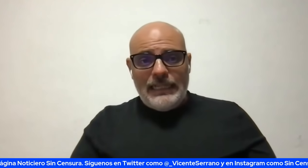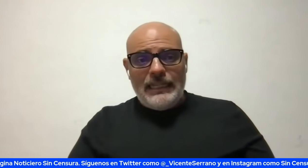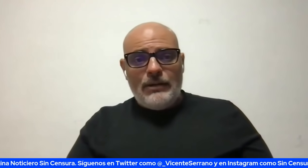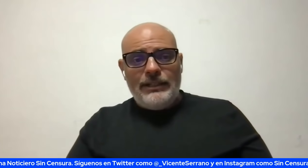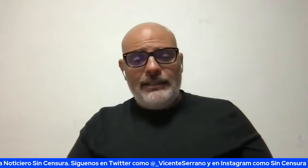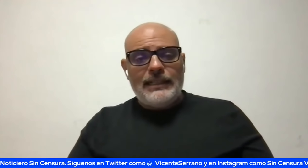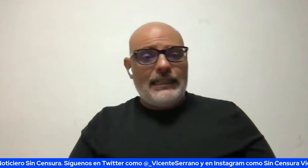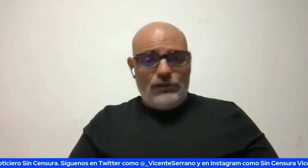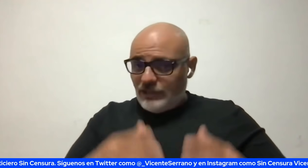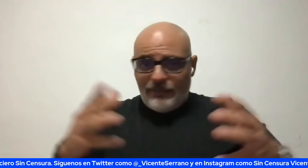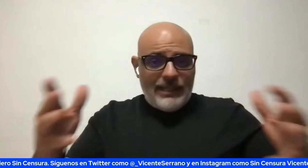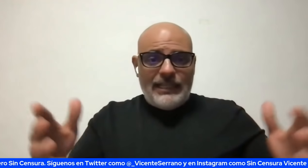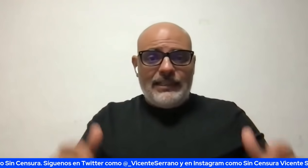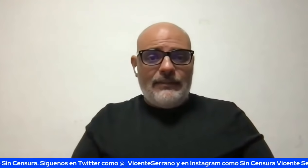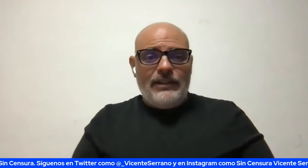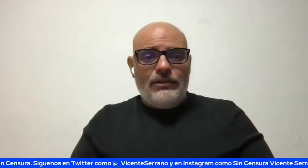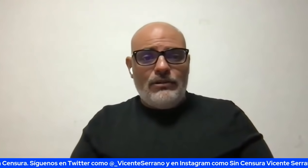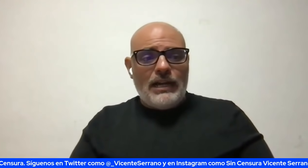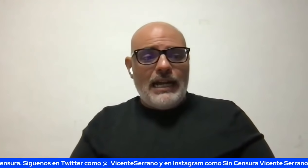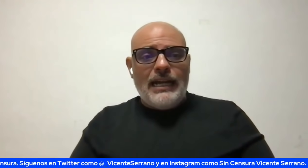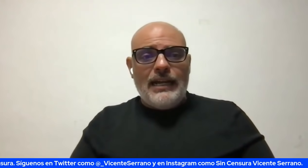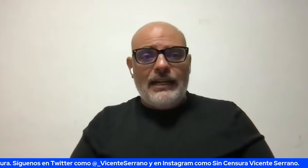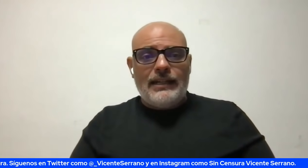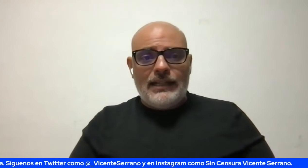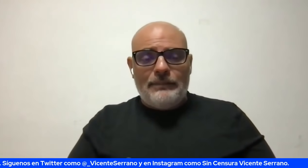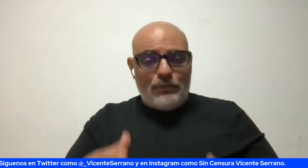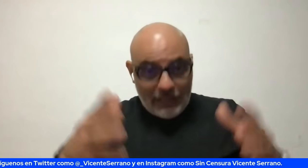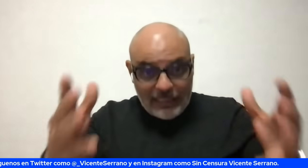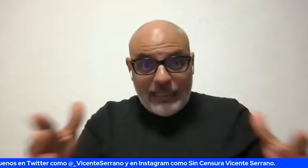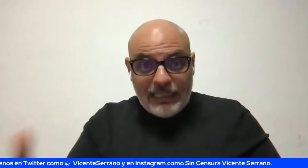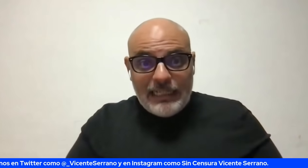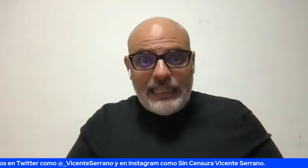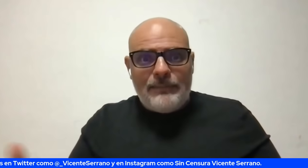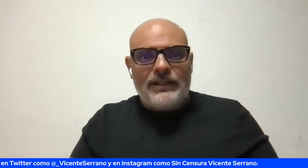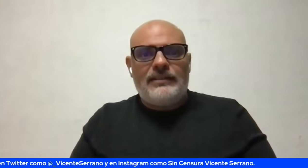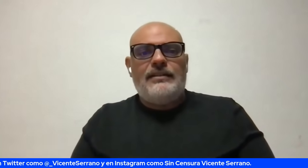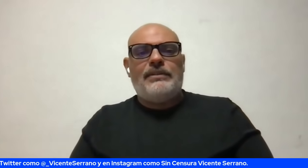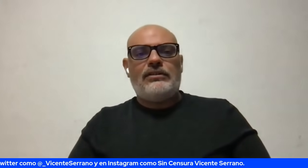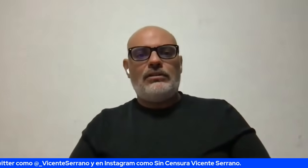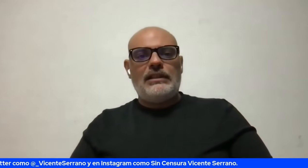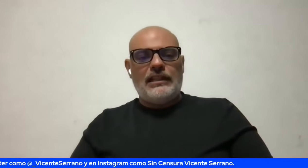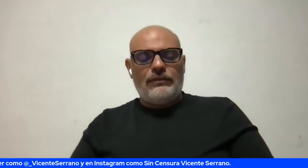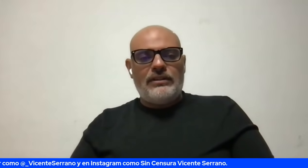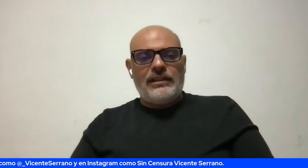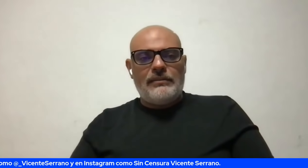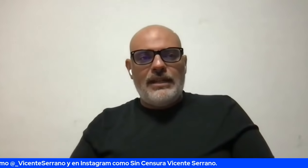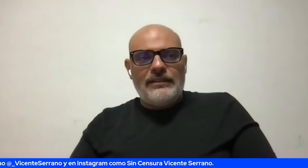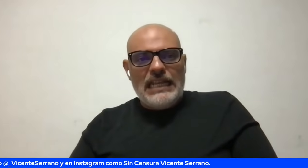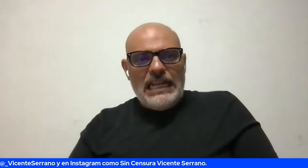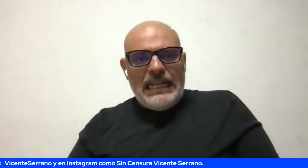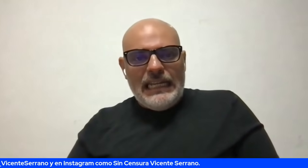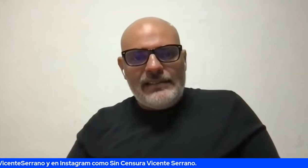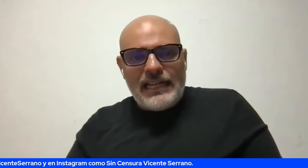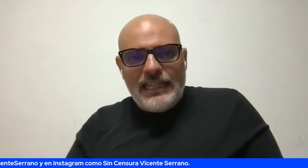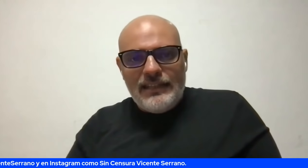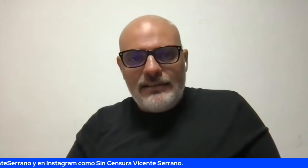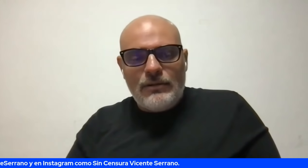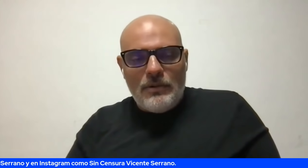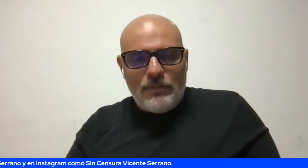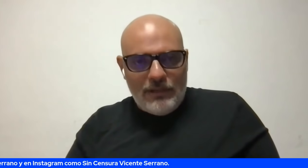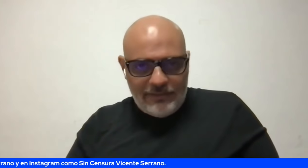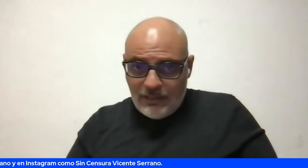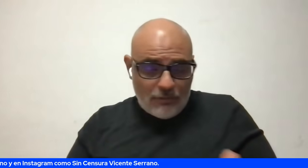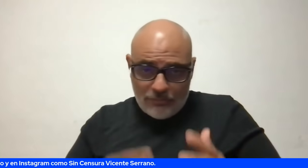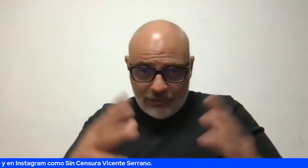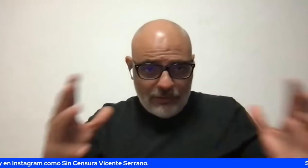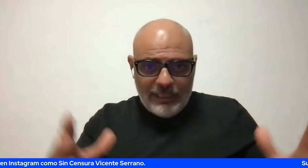pasando con la ley ahorita, que no se habían atrevido a poner en regla la participación de las Fuerzas Armadas en las calles,